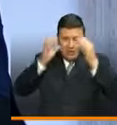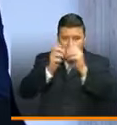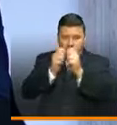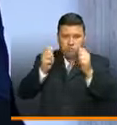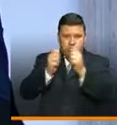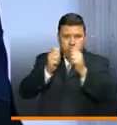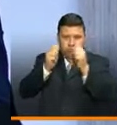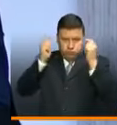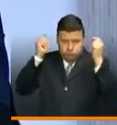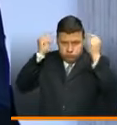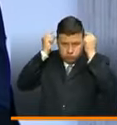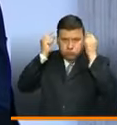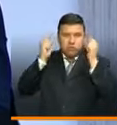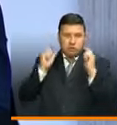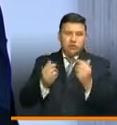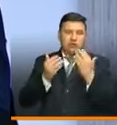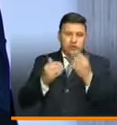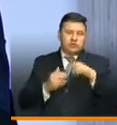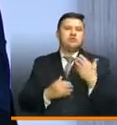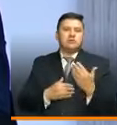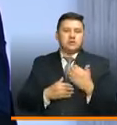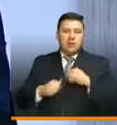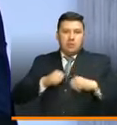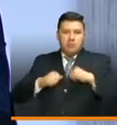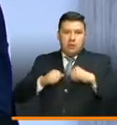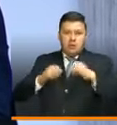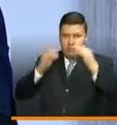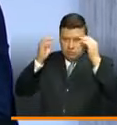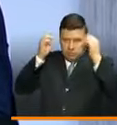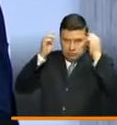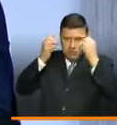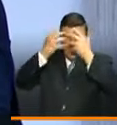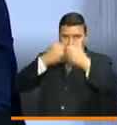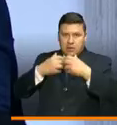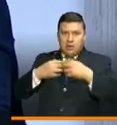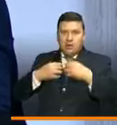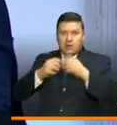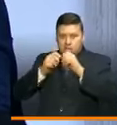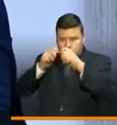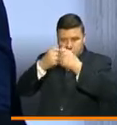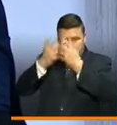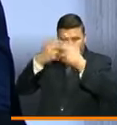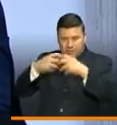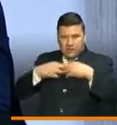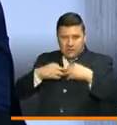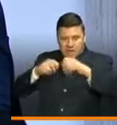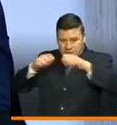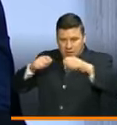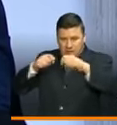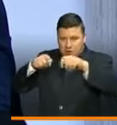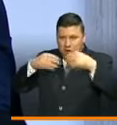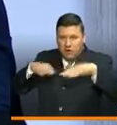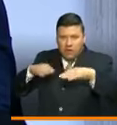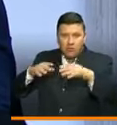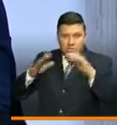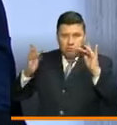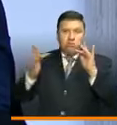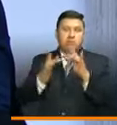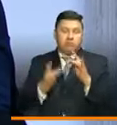elástico y esto también nos va a servir para movilizar la industria textil, la industria de confecciones.